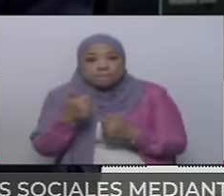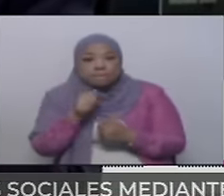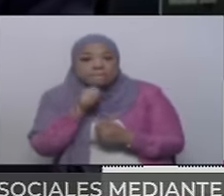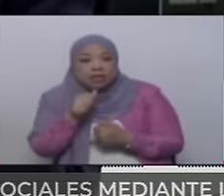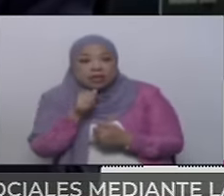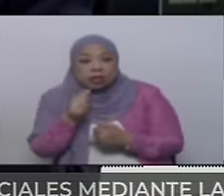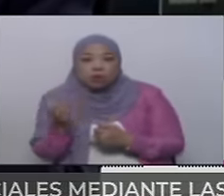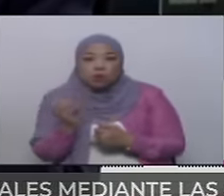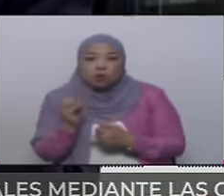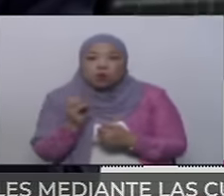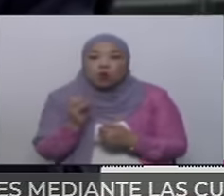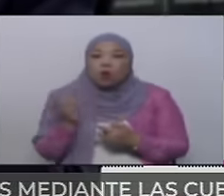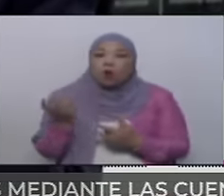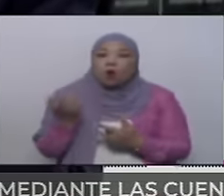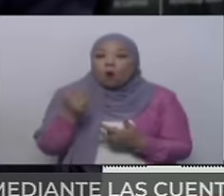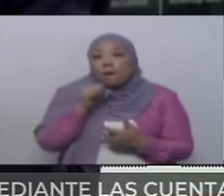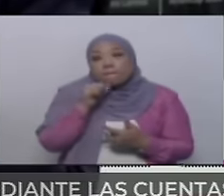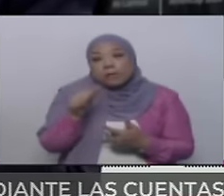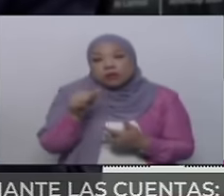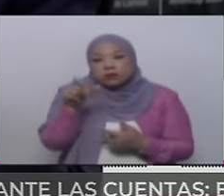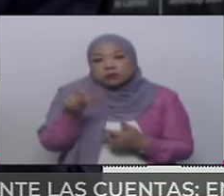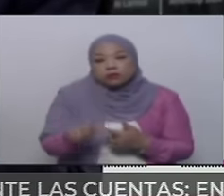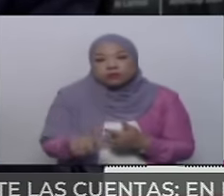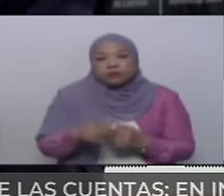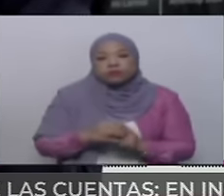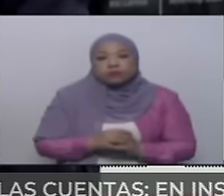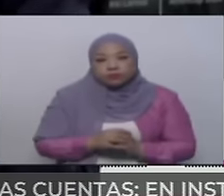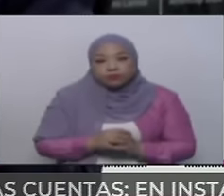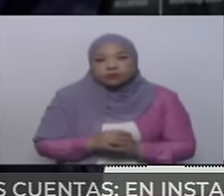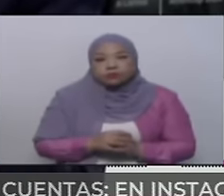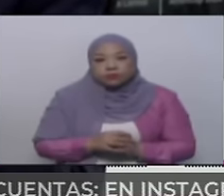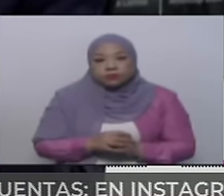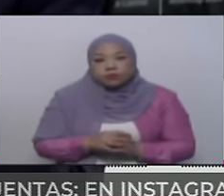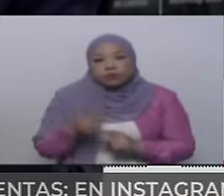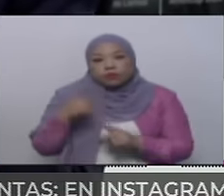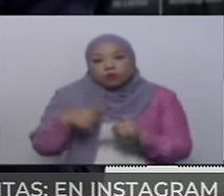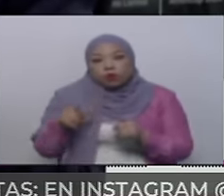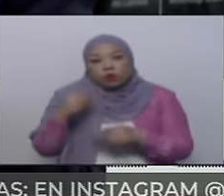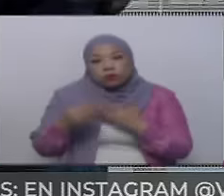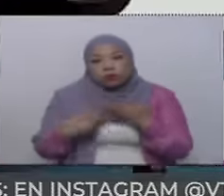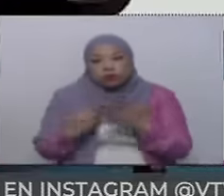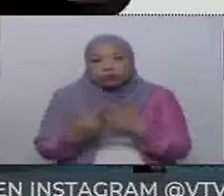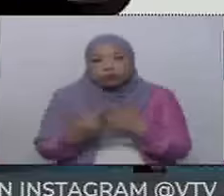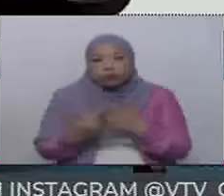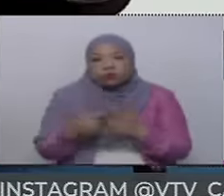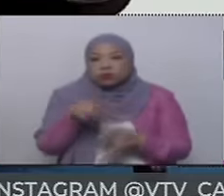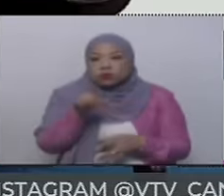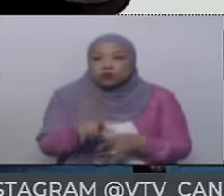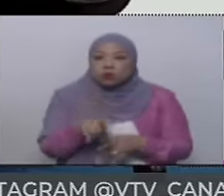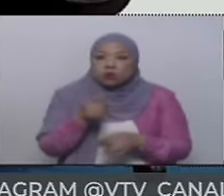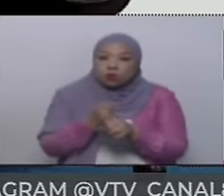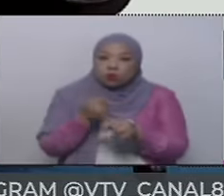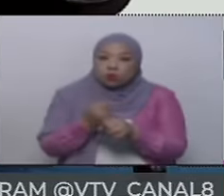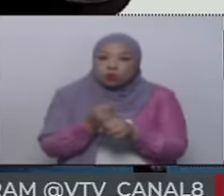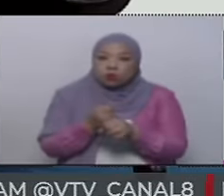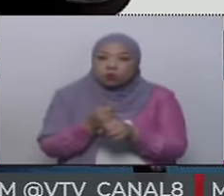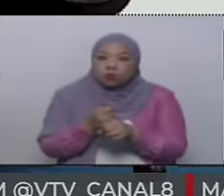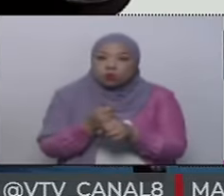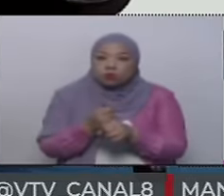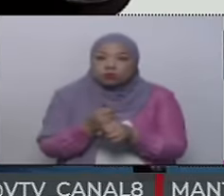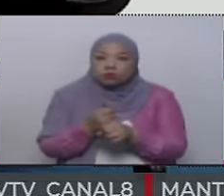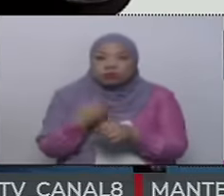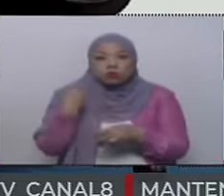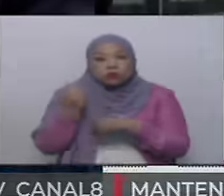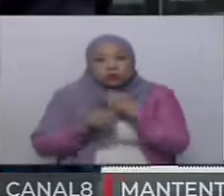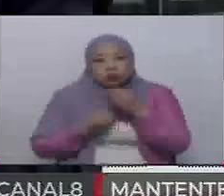salud porque tiene los triglicéridos en tanto, la hemoglobina en tanto, etcétera, etcétera, la glicemia. Bueno, así